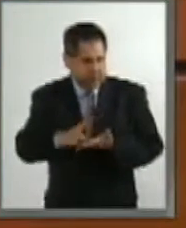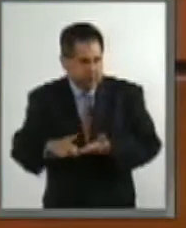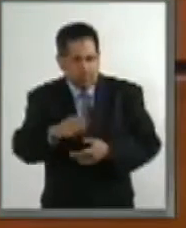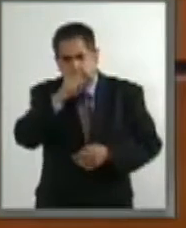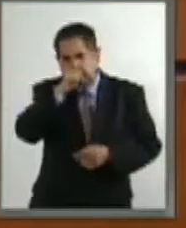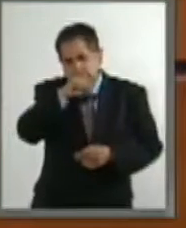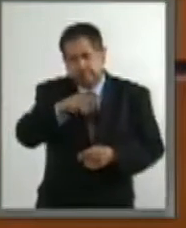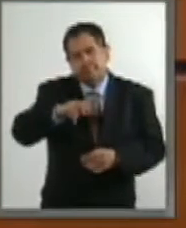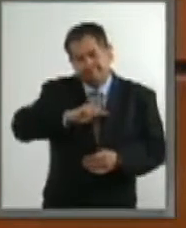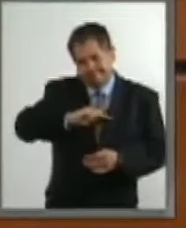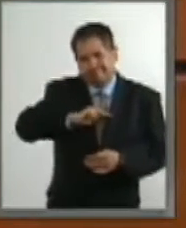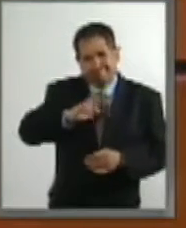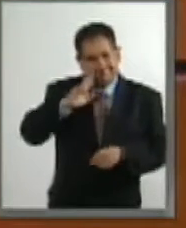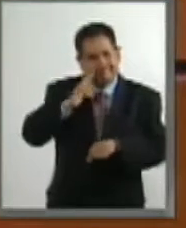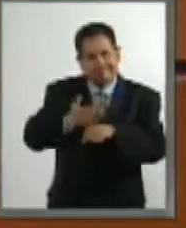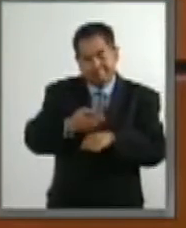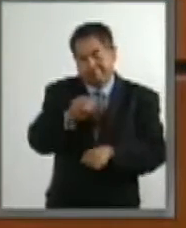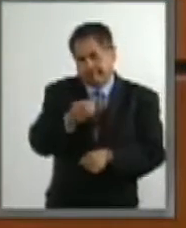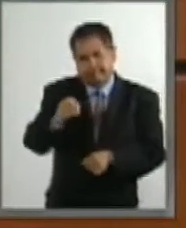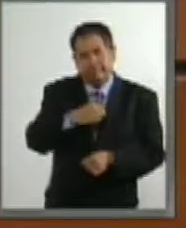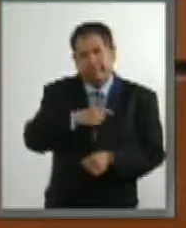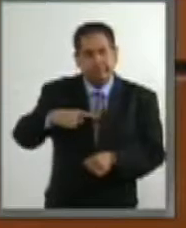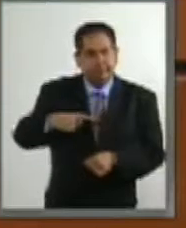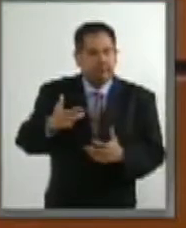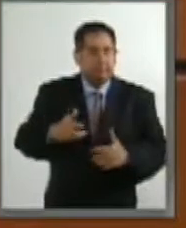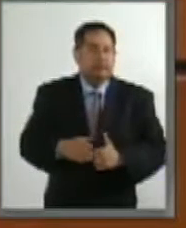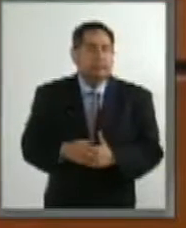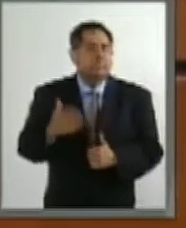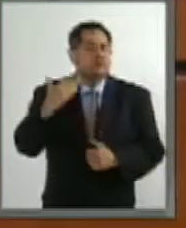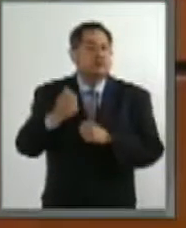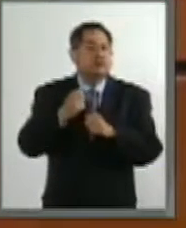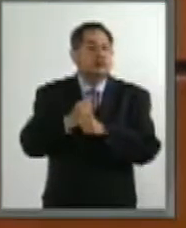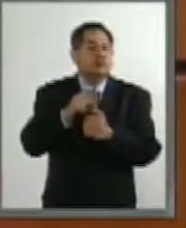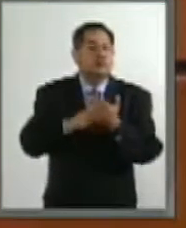en nuestro país sólo en el 2010